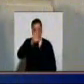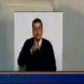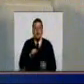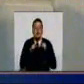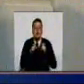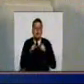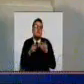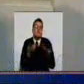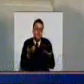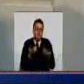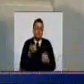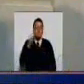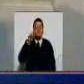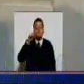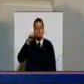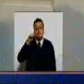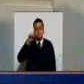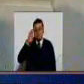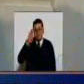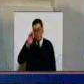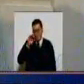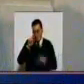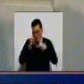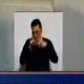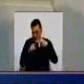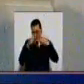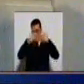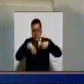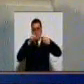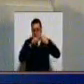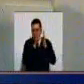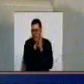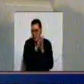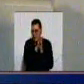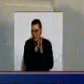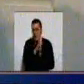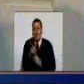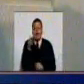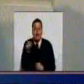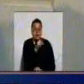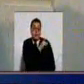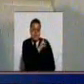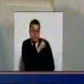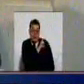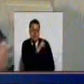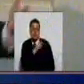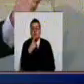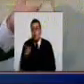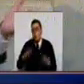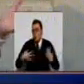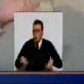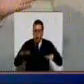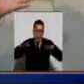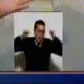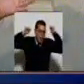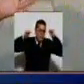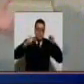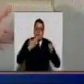Y a los de Scotiabank ya los vamos a volver a mencionar. Esto es lo que celebra el mercado chileno. El mercado